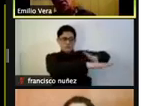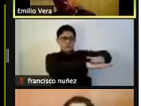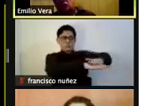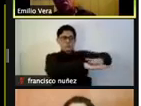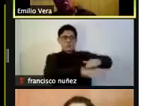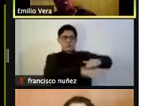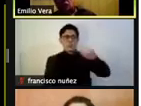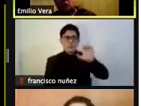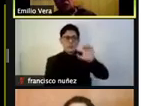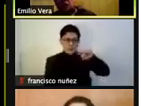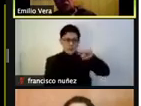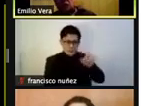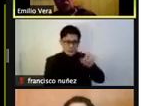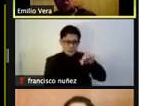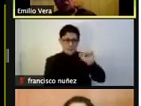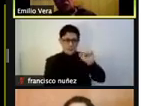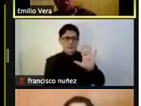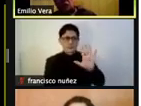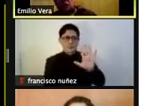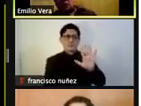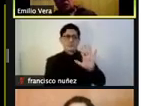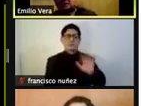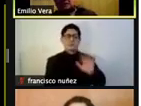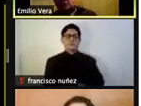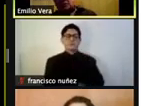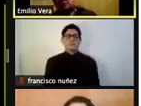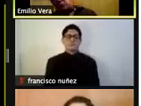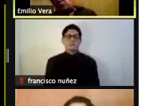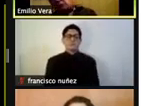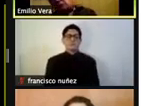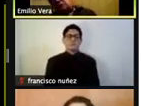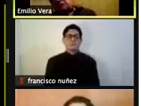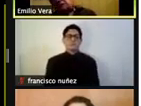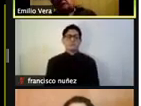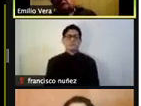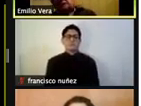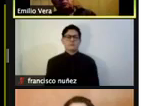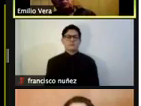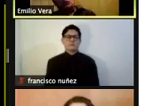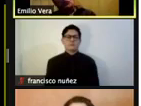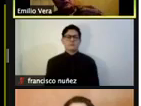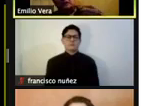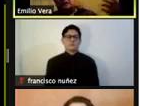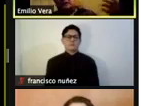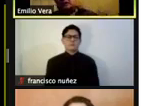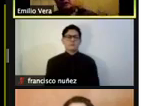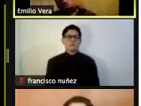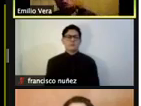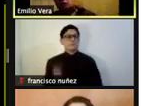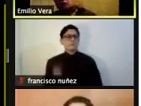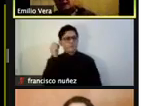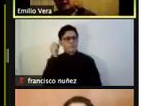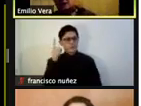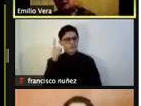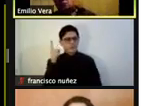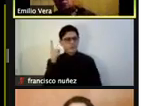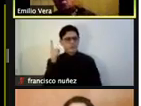Y bueno, se pudo interpretar muy bien. Aquí hay un modelo, estos son los datos y este es